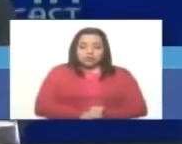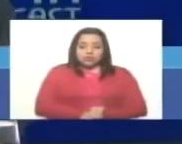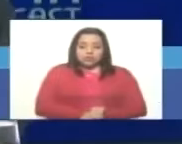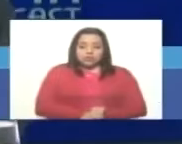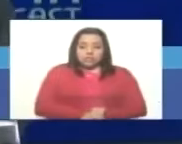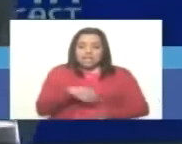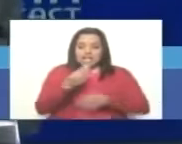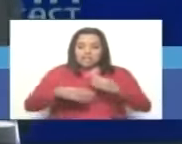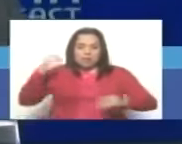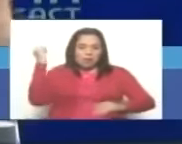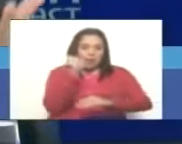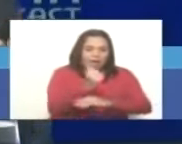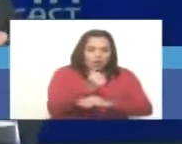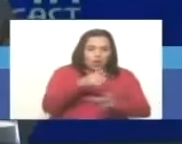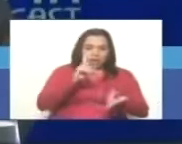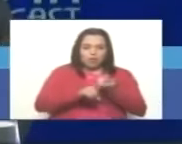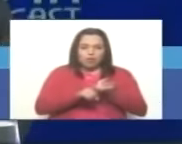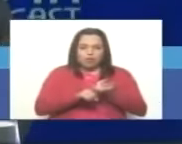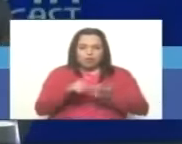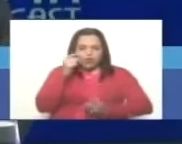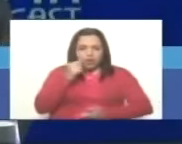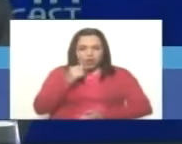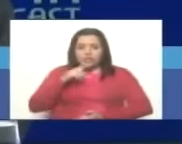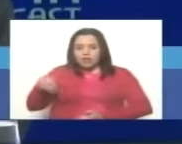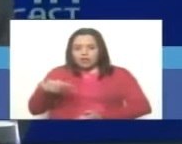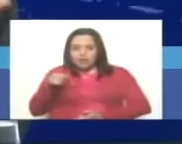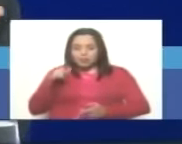mató a su esposo, ella se mete en un baño,